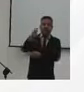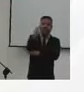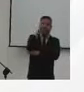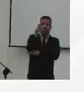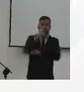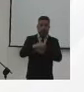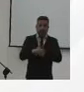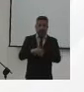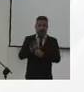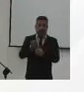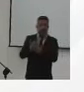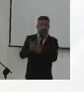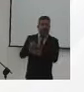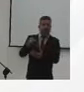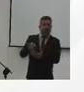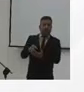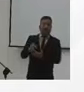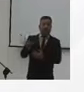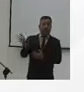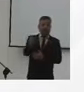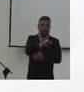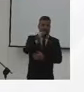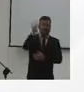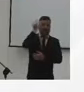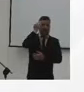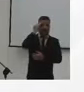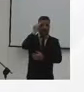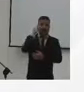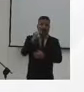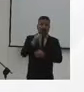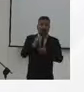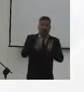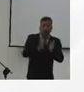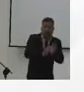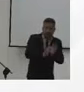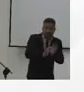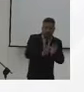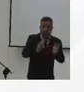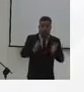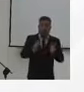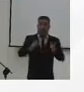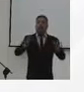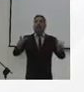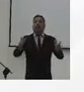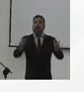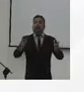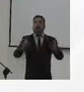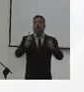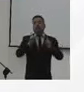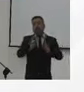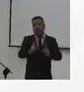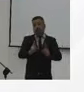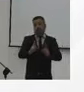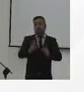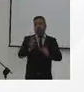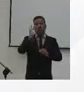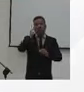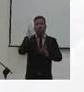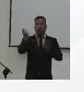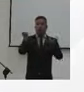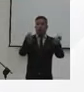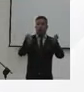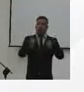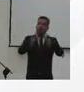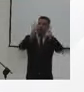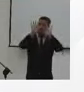de todo Colombia. Infraestructura que, como todos bien lo saben, es de pequeña, mediana y gran envergadura, pero por supuesto el